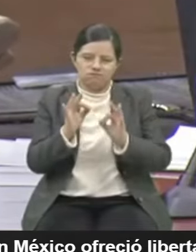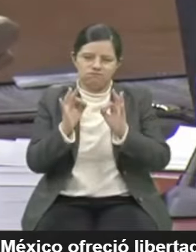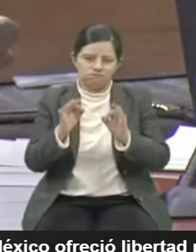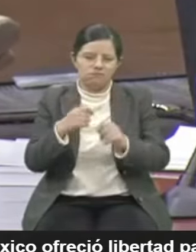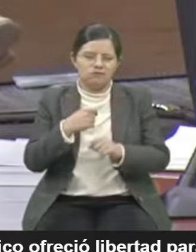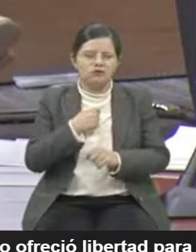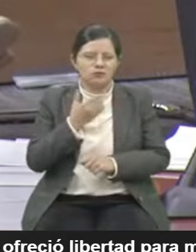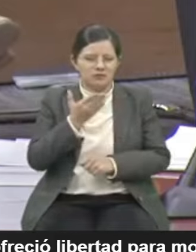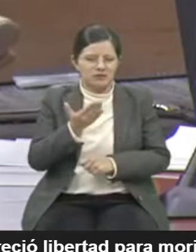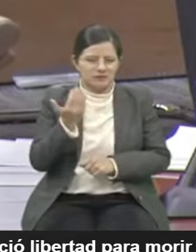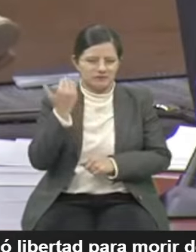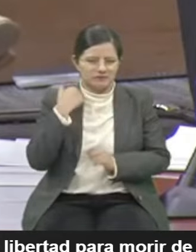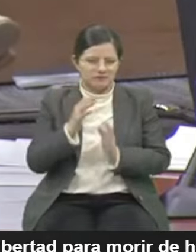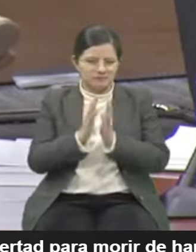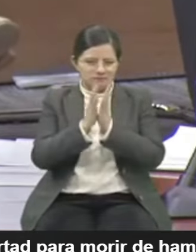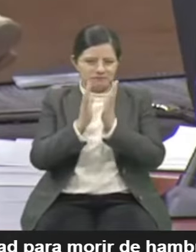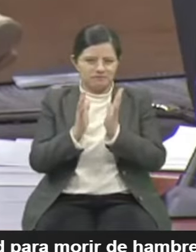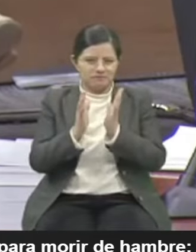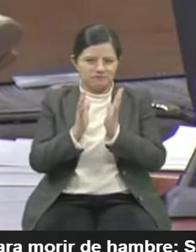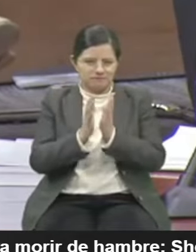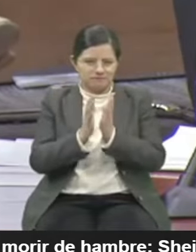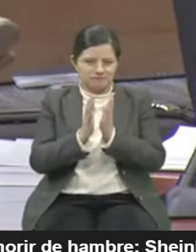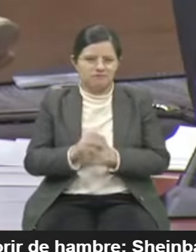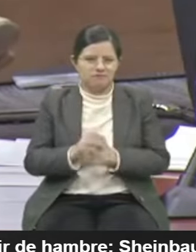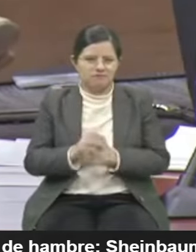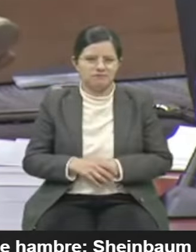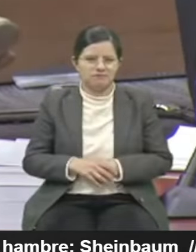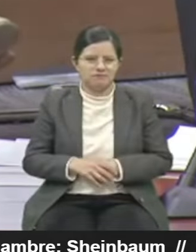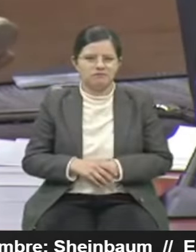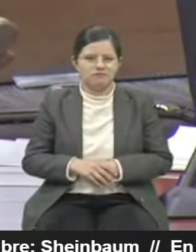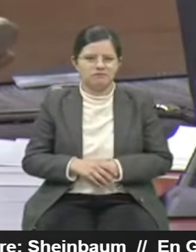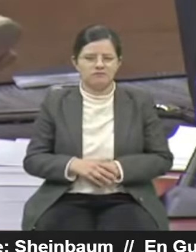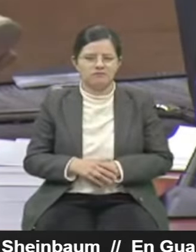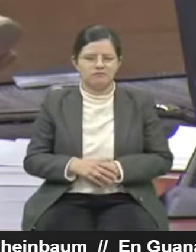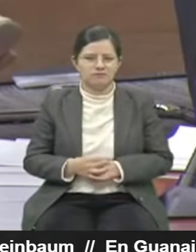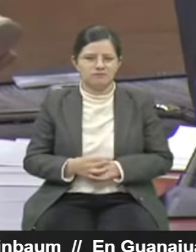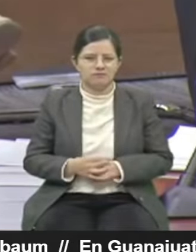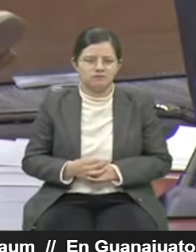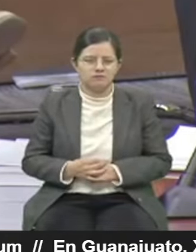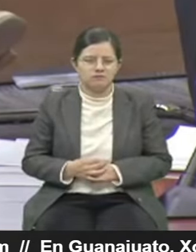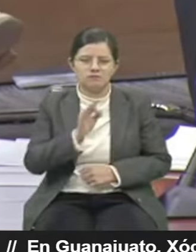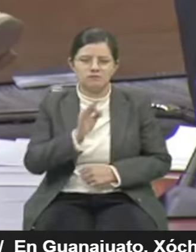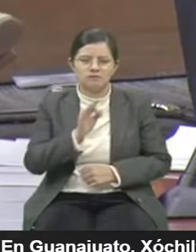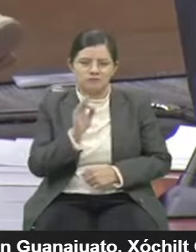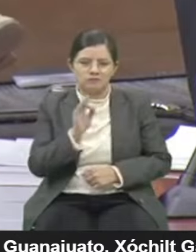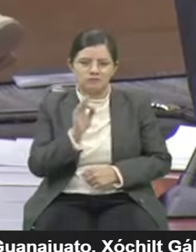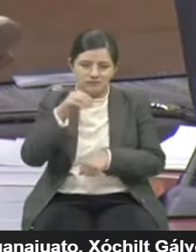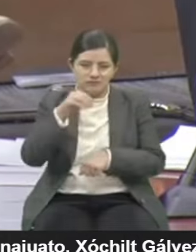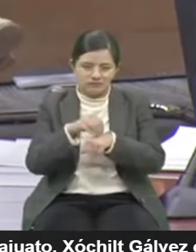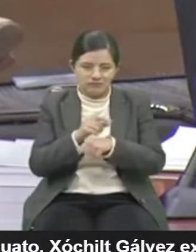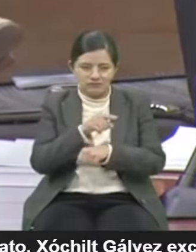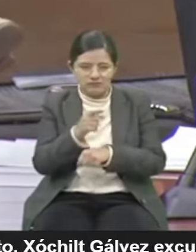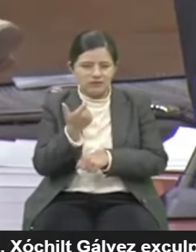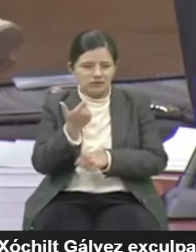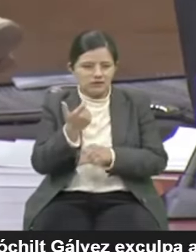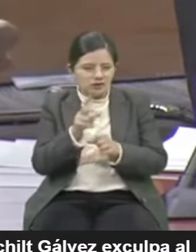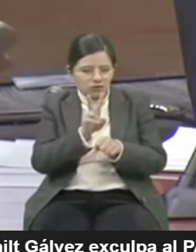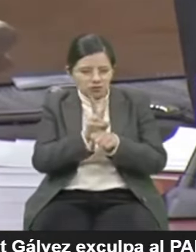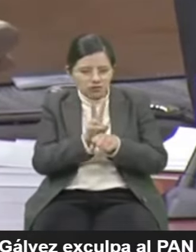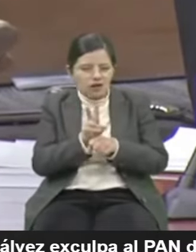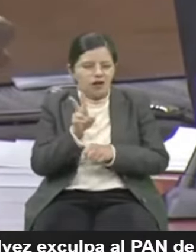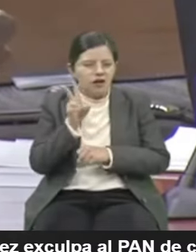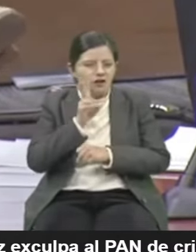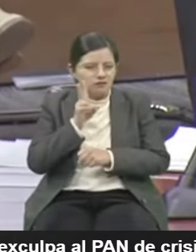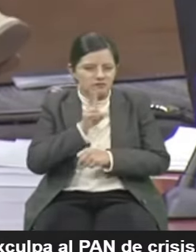lo solicité en mi participación interior que se agregue que se fiscalicen con más precisión